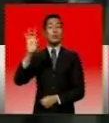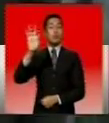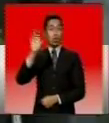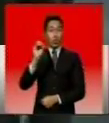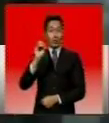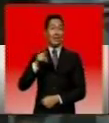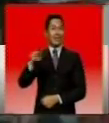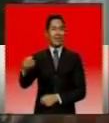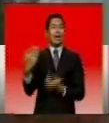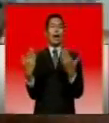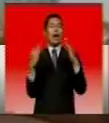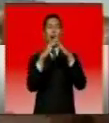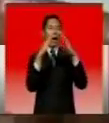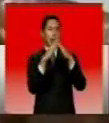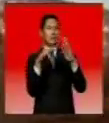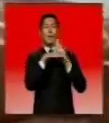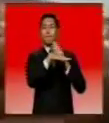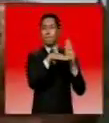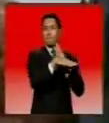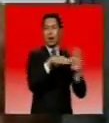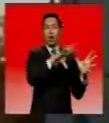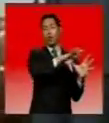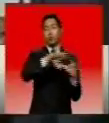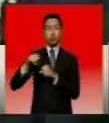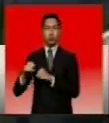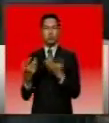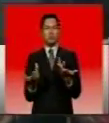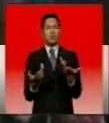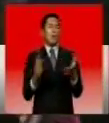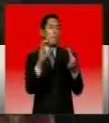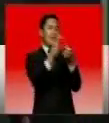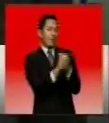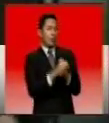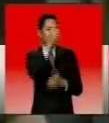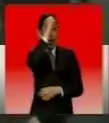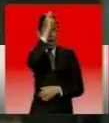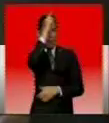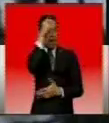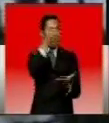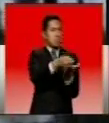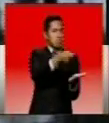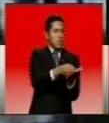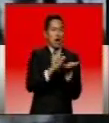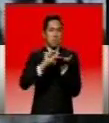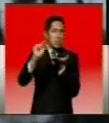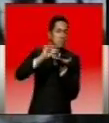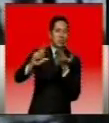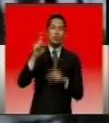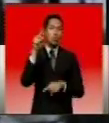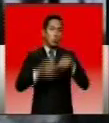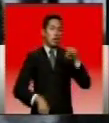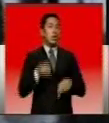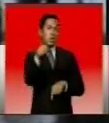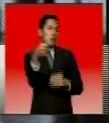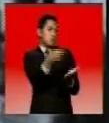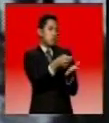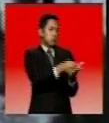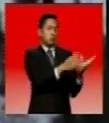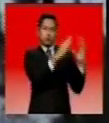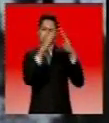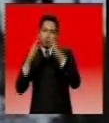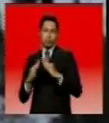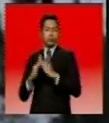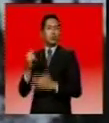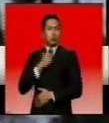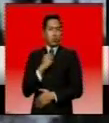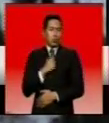una propiedad embargada por Bancomex a un matrimonio alemán que no pudo pagar un crédito. Los derechos que yo tenía se